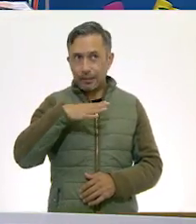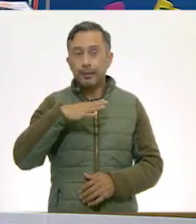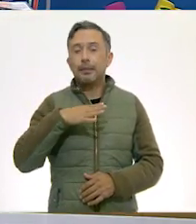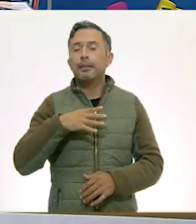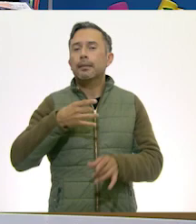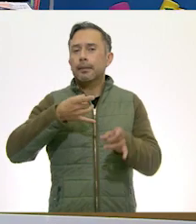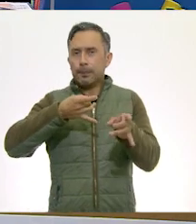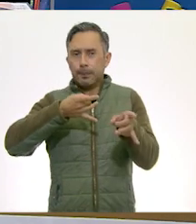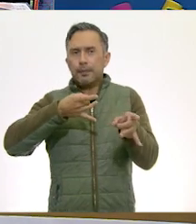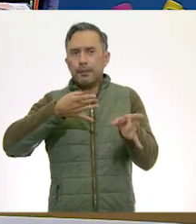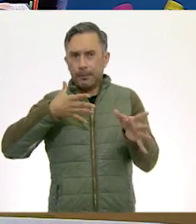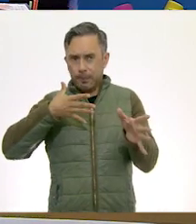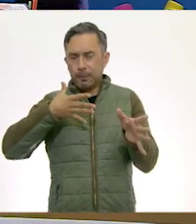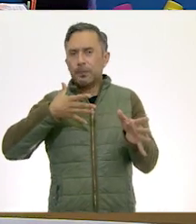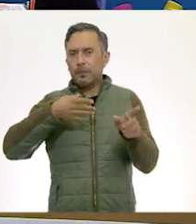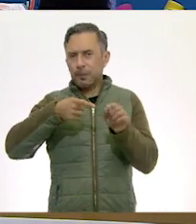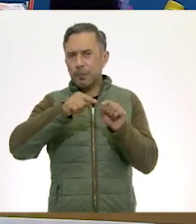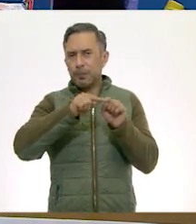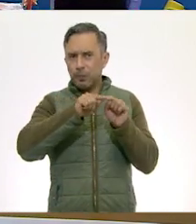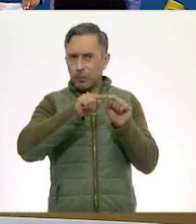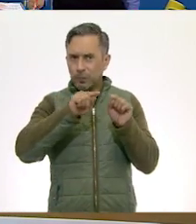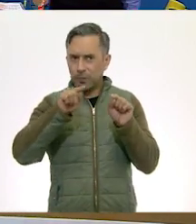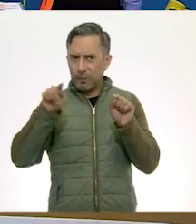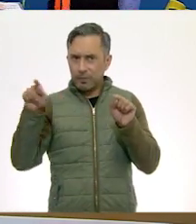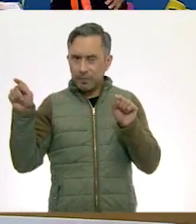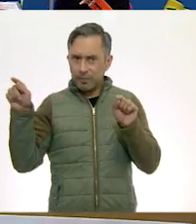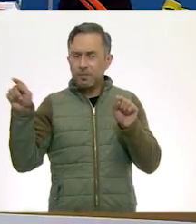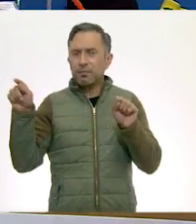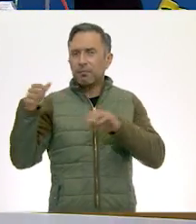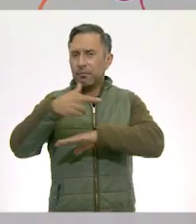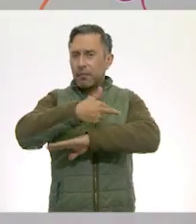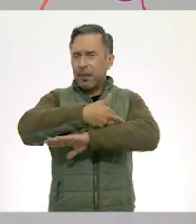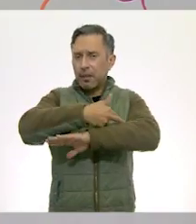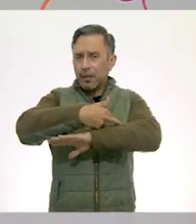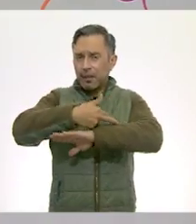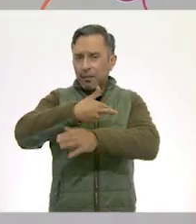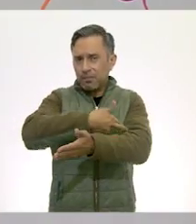rectas. Estas rectas pueden ser